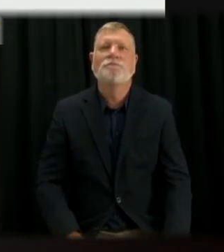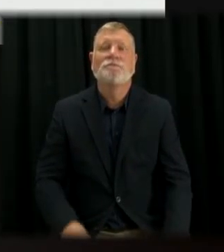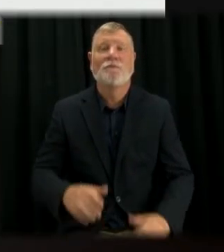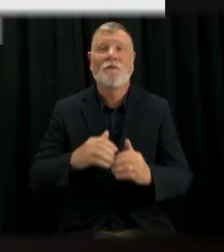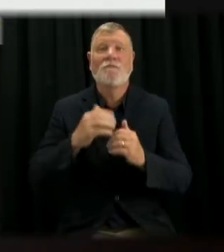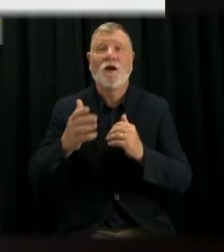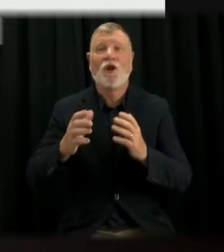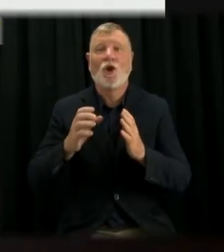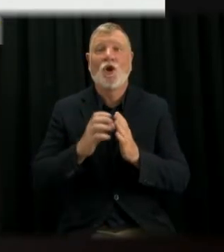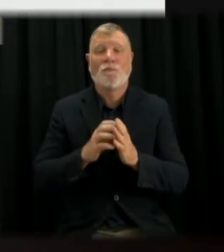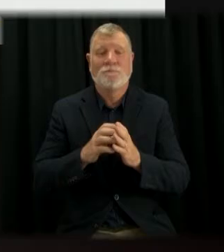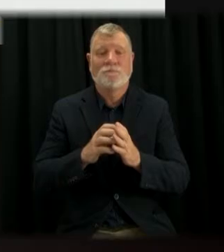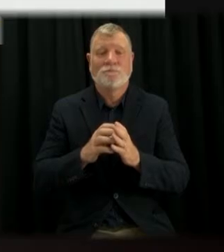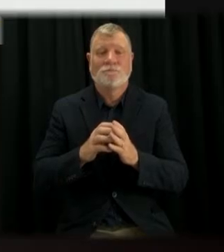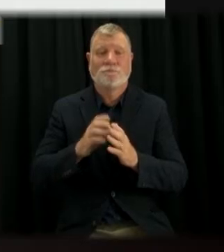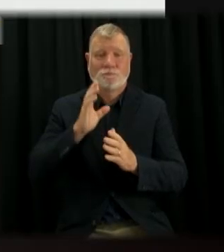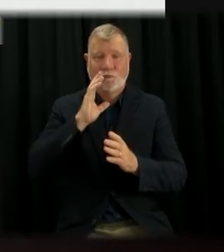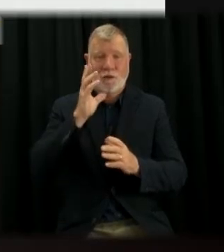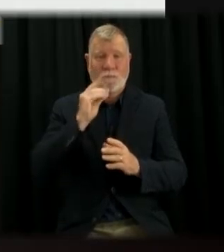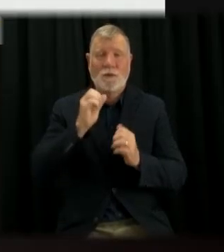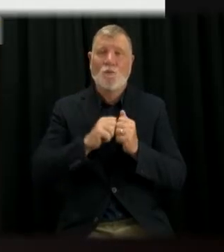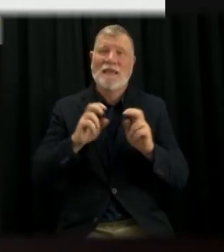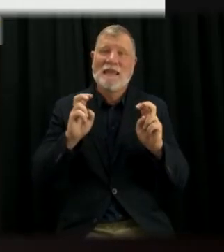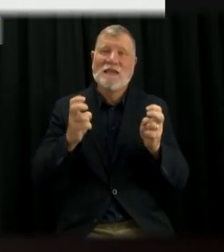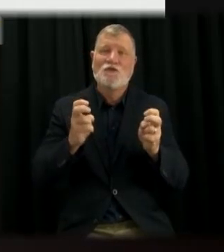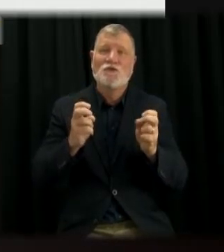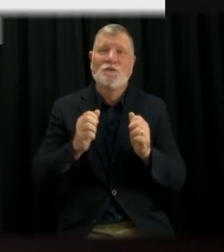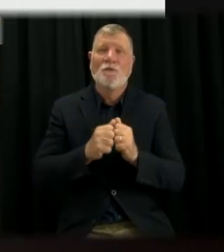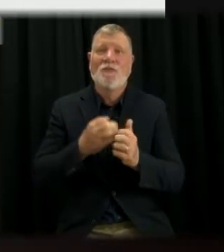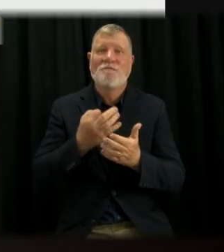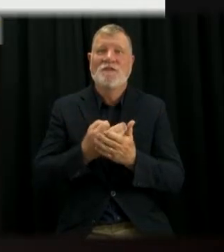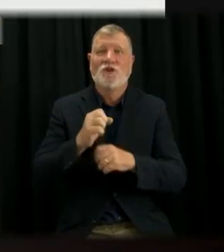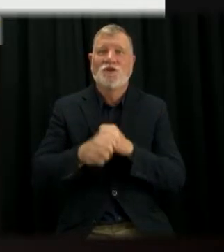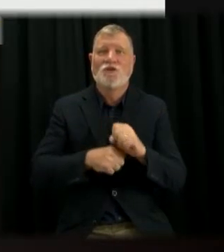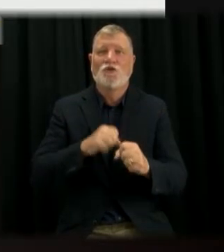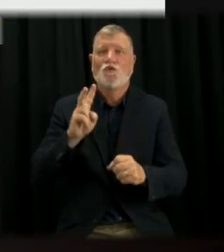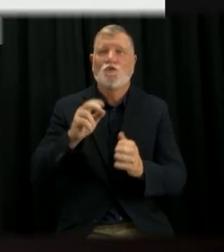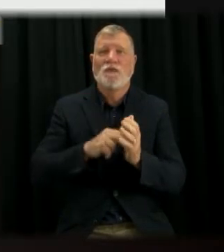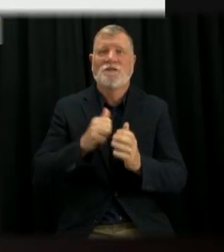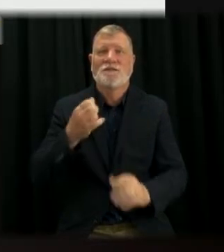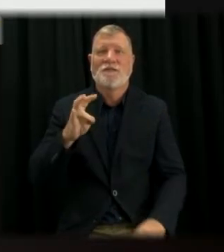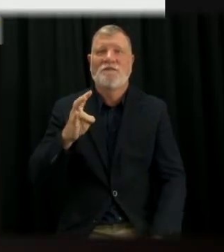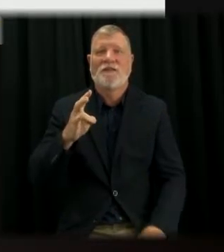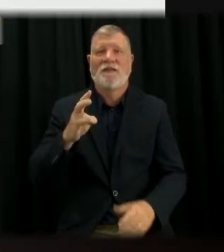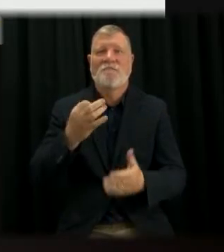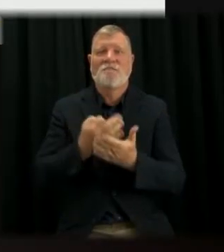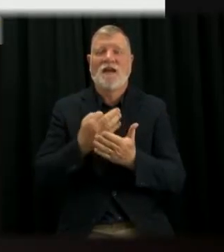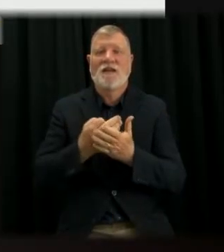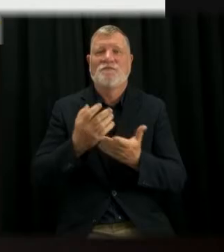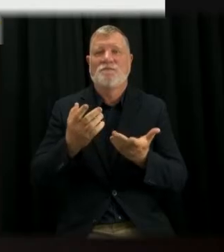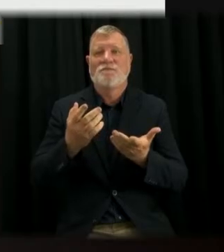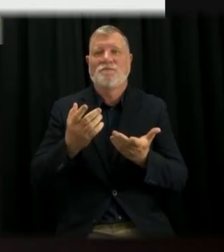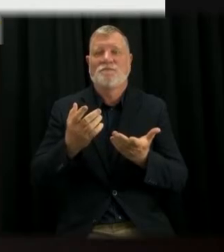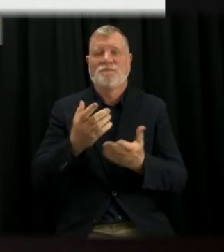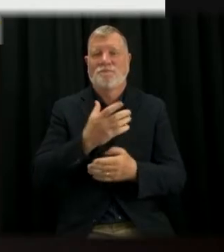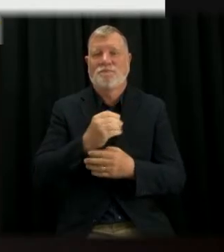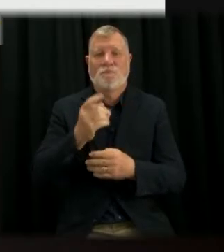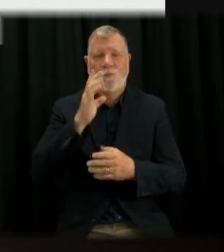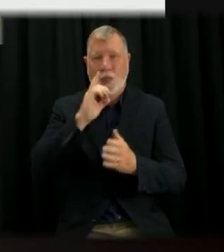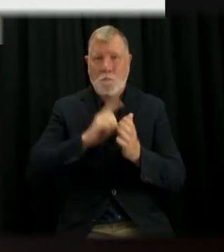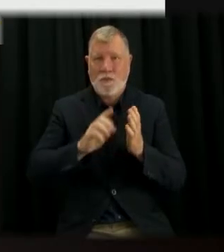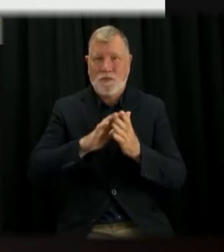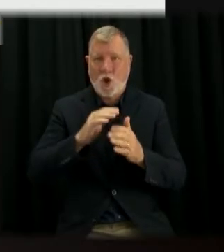luego del 30 de junio, o sea, ayer hemos tenido problemas para el plan fiscal 17,